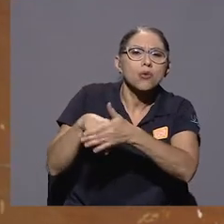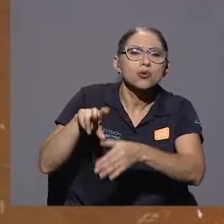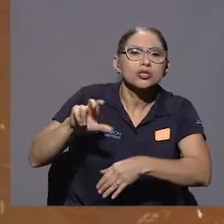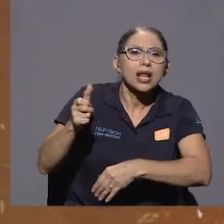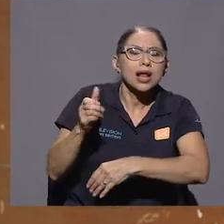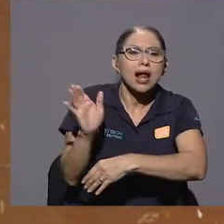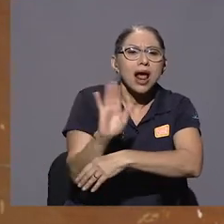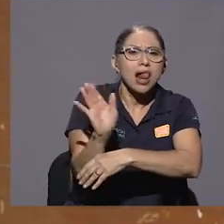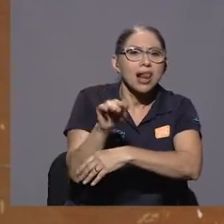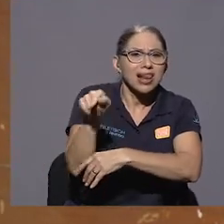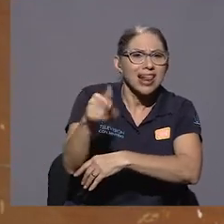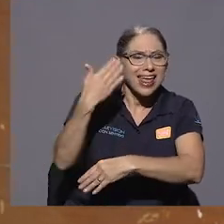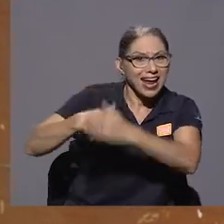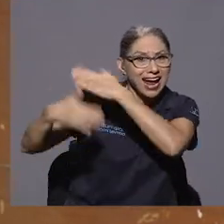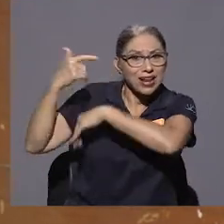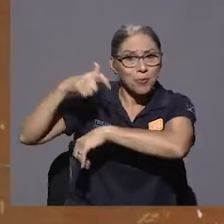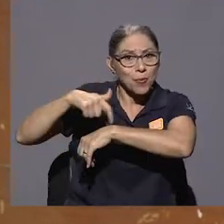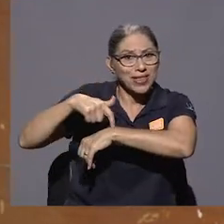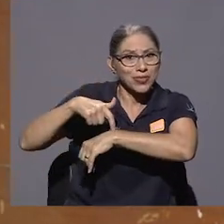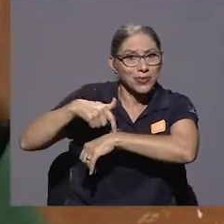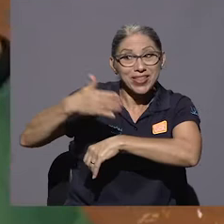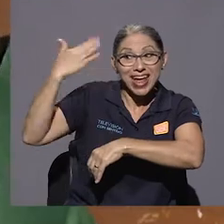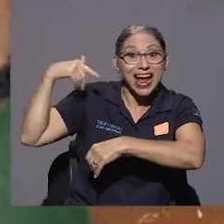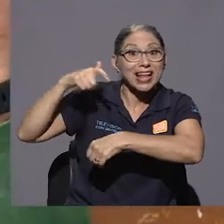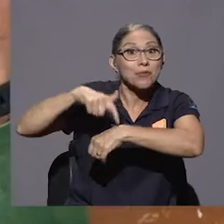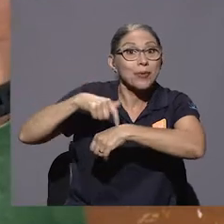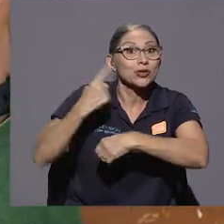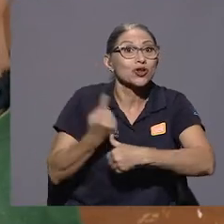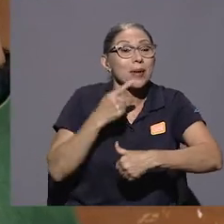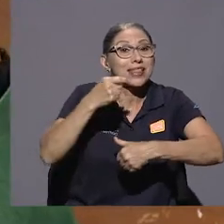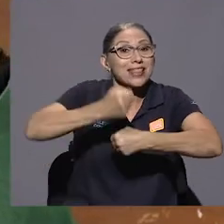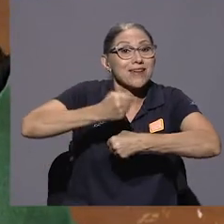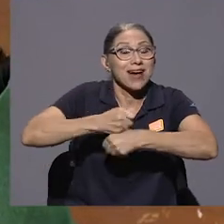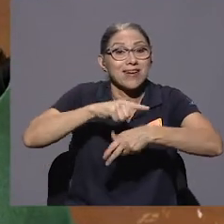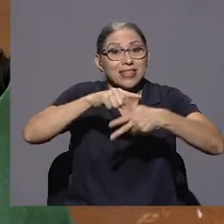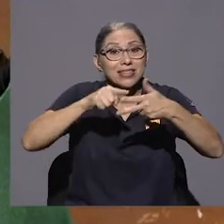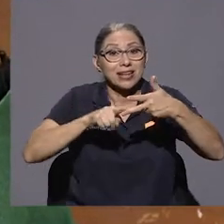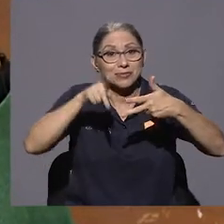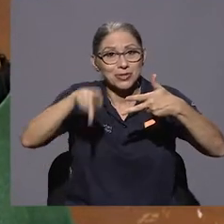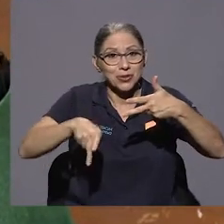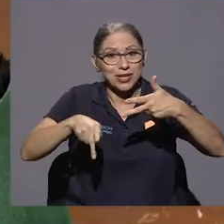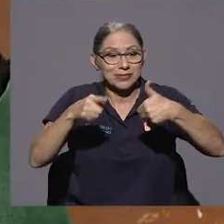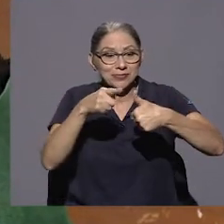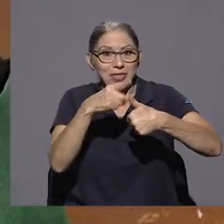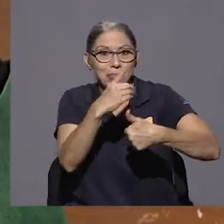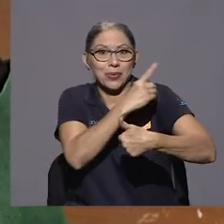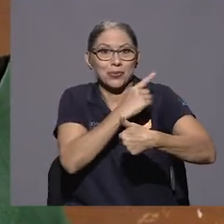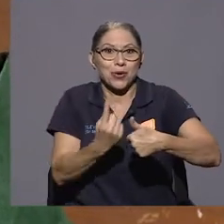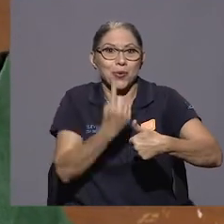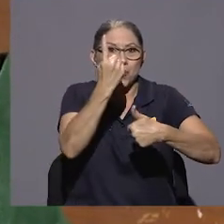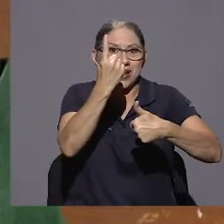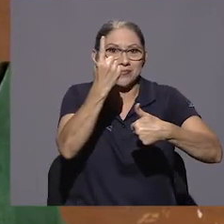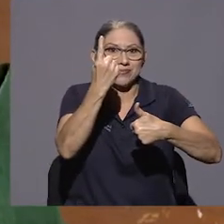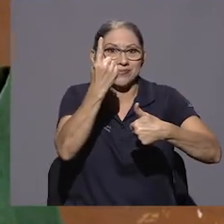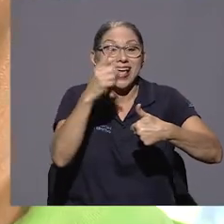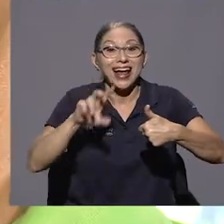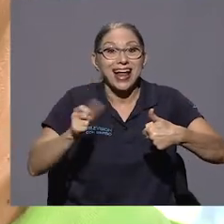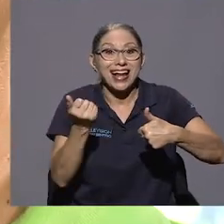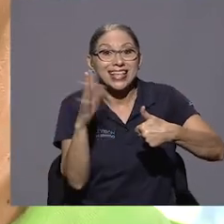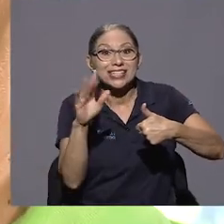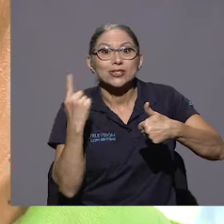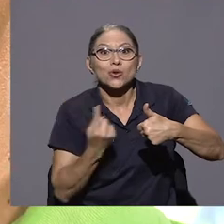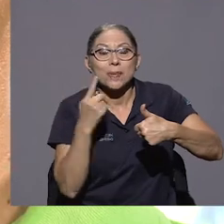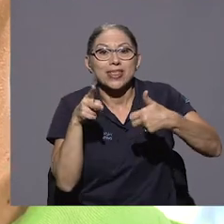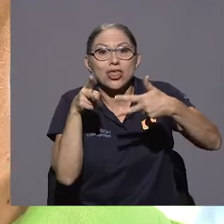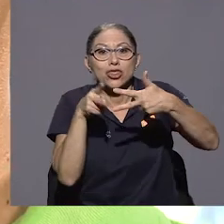tenía el canal, en aquel momento trabajaban nada más 3, y Ana Lucía era una de ellas. El canal tenía 2 empleados